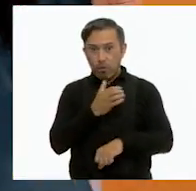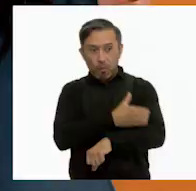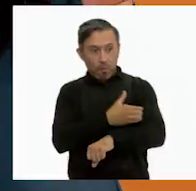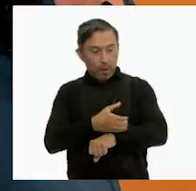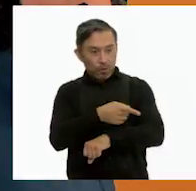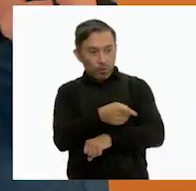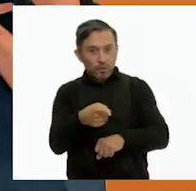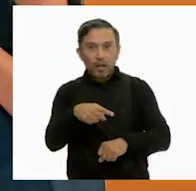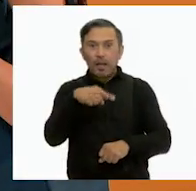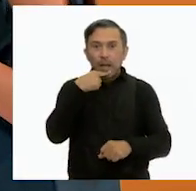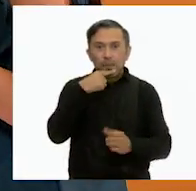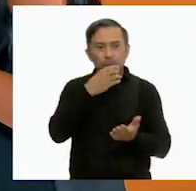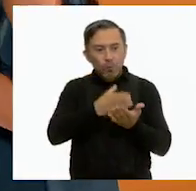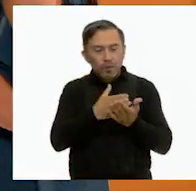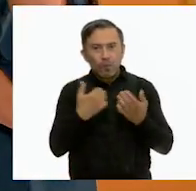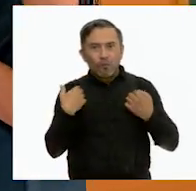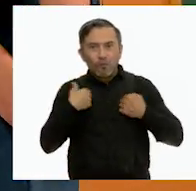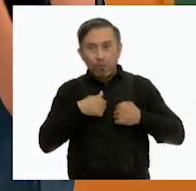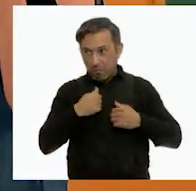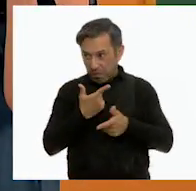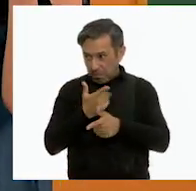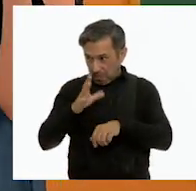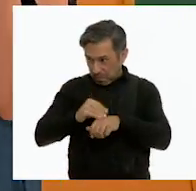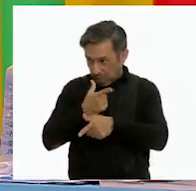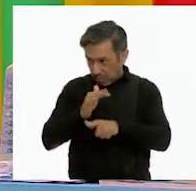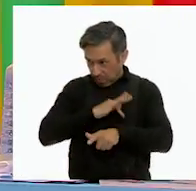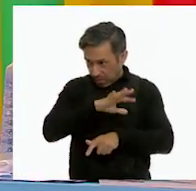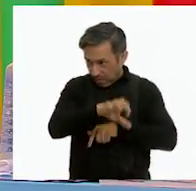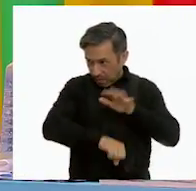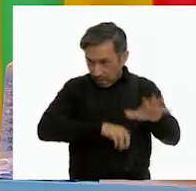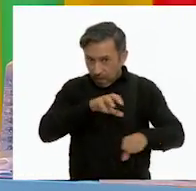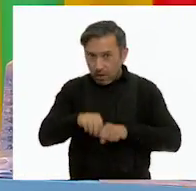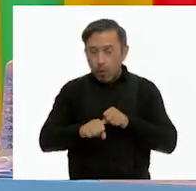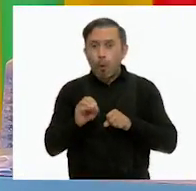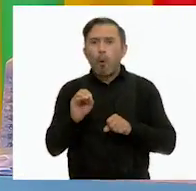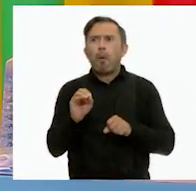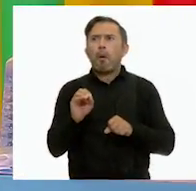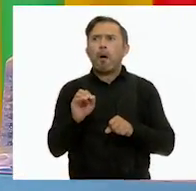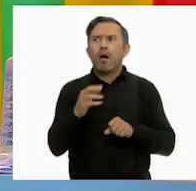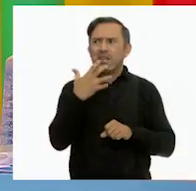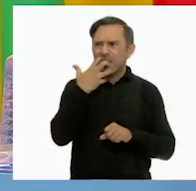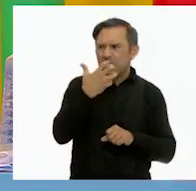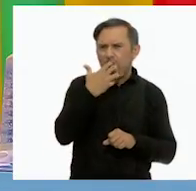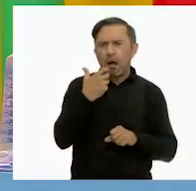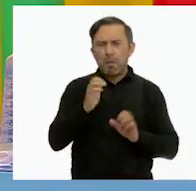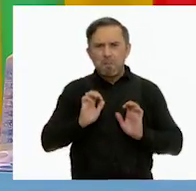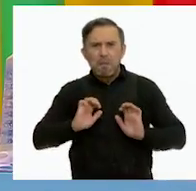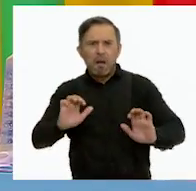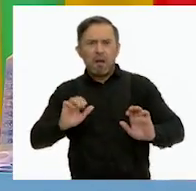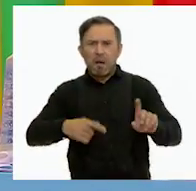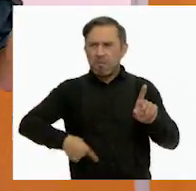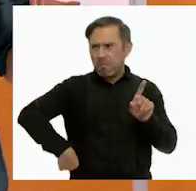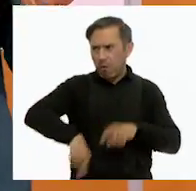compañeros? ¿Podías gritar, aventar o lastimar a algún compañero?